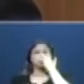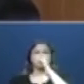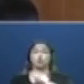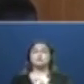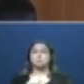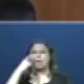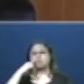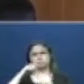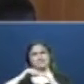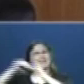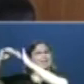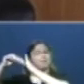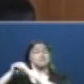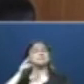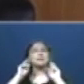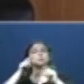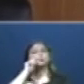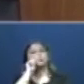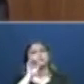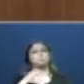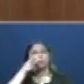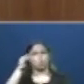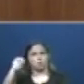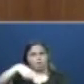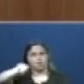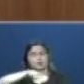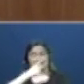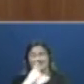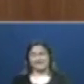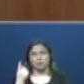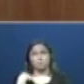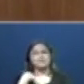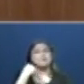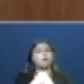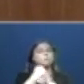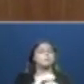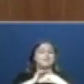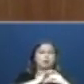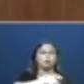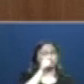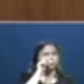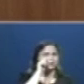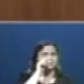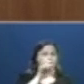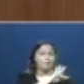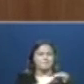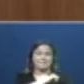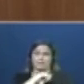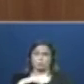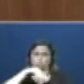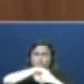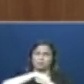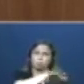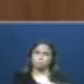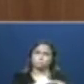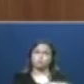22 por del total de viajeros el año pasado el empleo turístico y el número de autónomos del sector se mantuvieron y